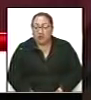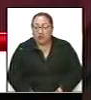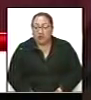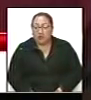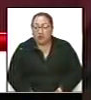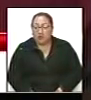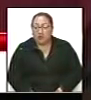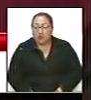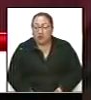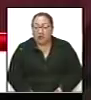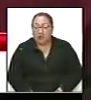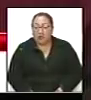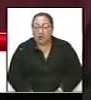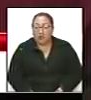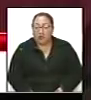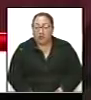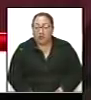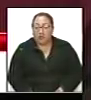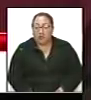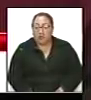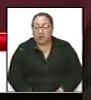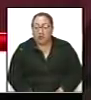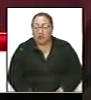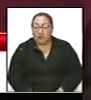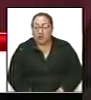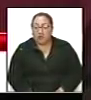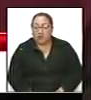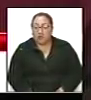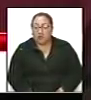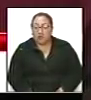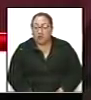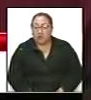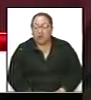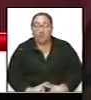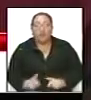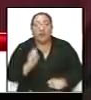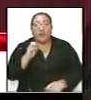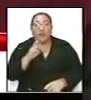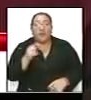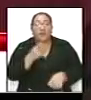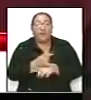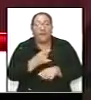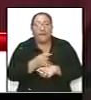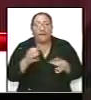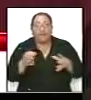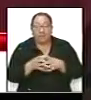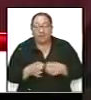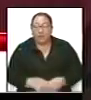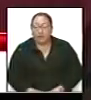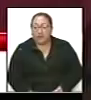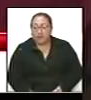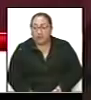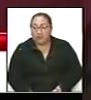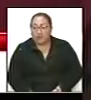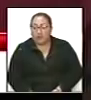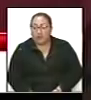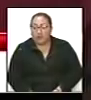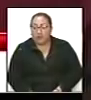porque en gasolina ya se demostró que no hubo. Pero, ¿qué dice la acusación? ¿Qué dice la sentencia? La siguiente, por